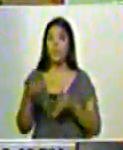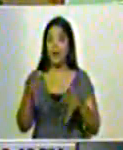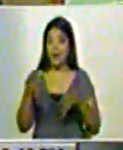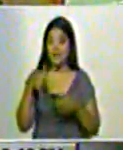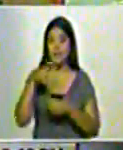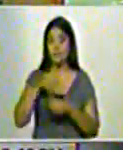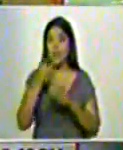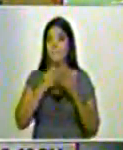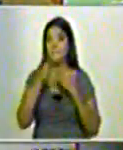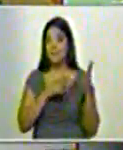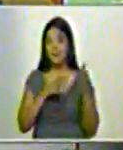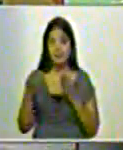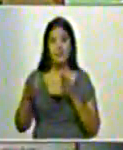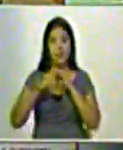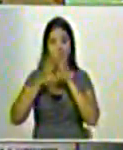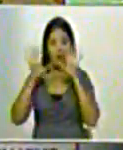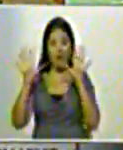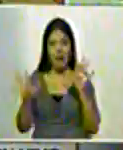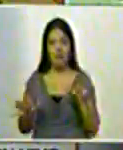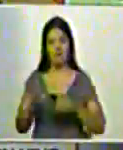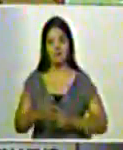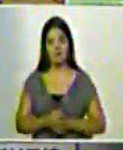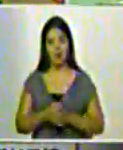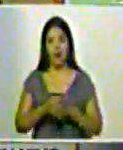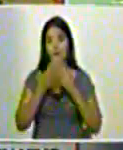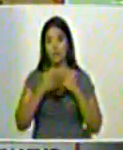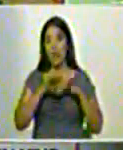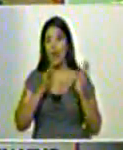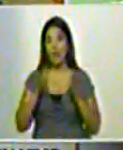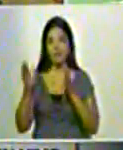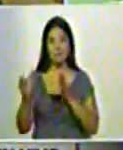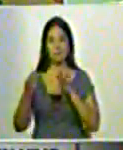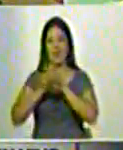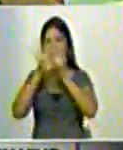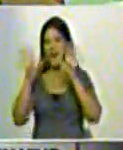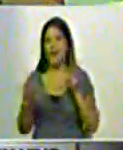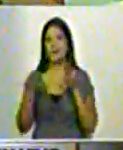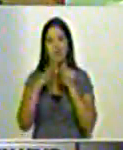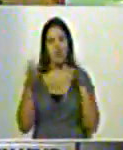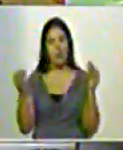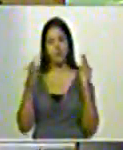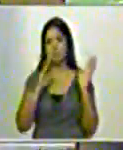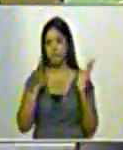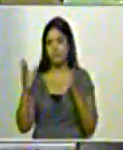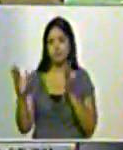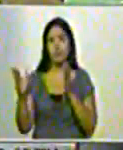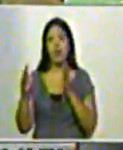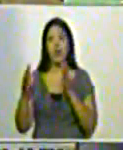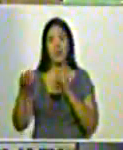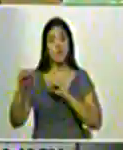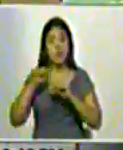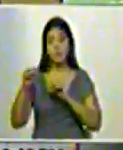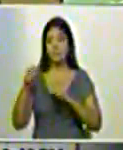una planificación detallada, una organización pero aceitada al detalle, una organización, una movilización